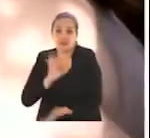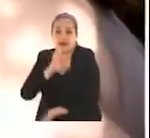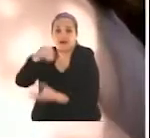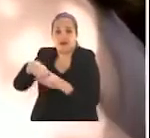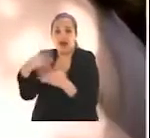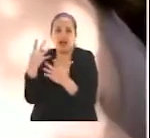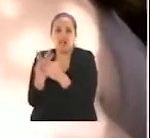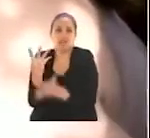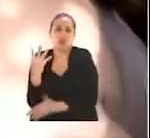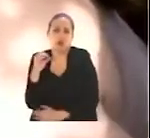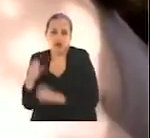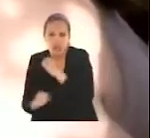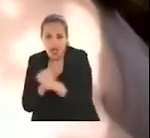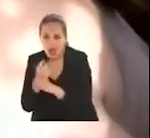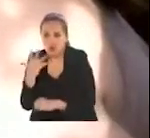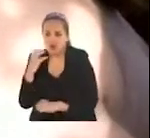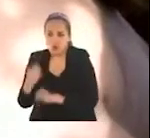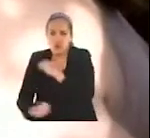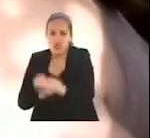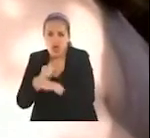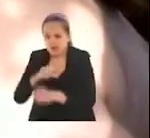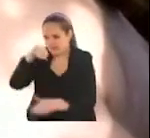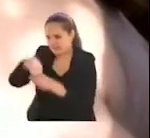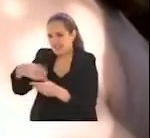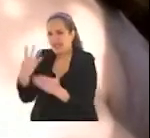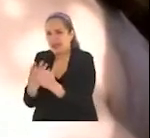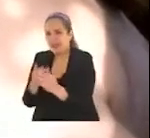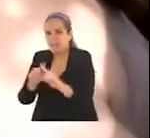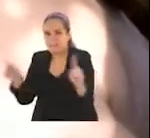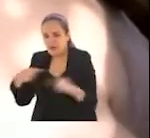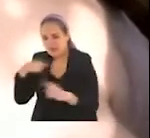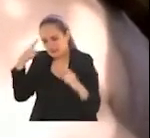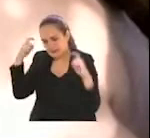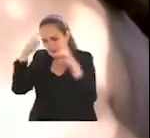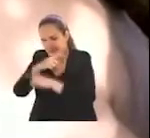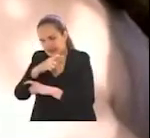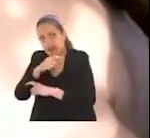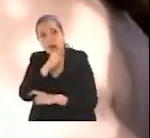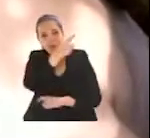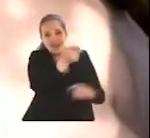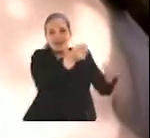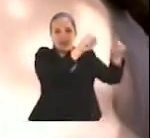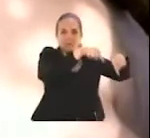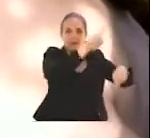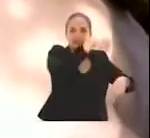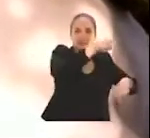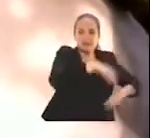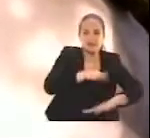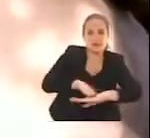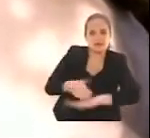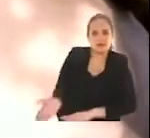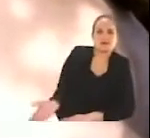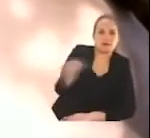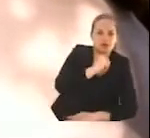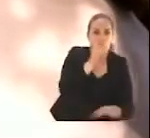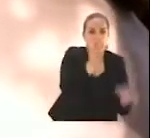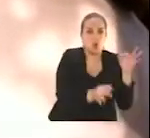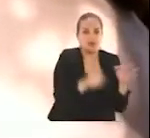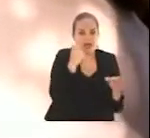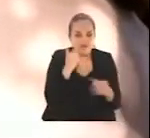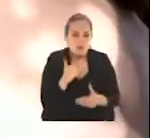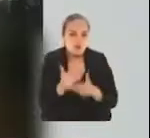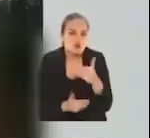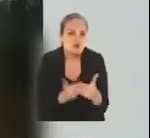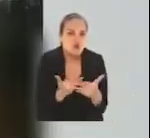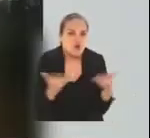seguramente se está evaluando por parte también de las diferentes instancias cuál va a ser el proceder que se tiene